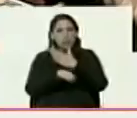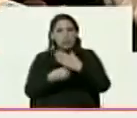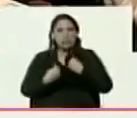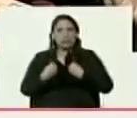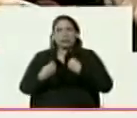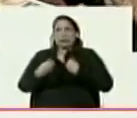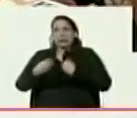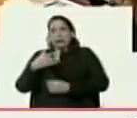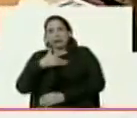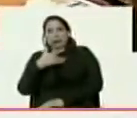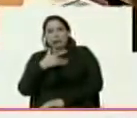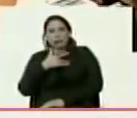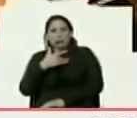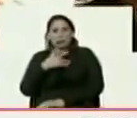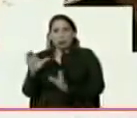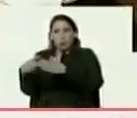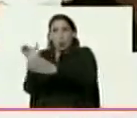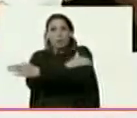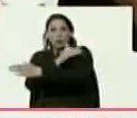siente la extrema derecha